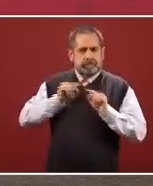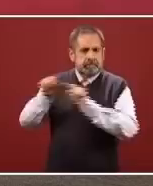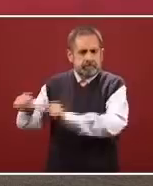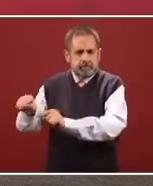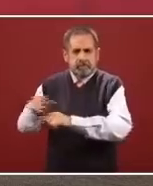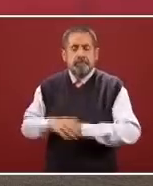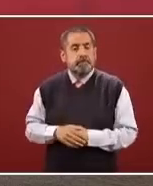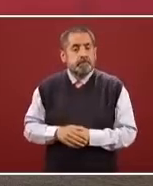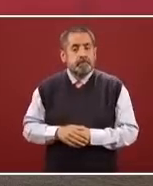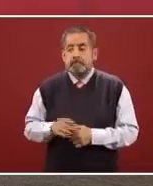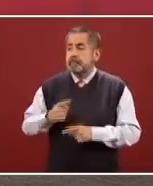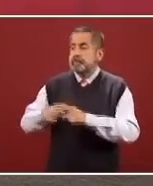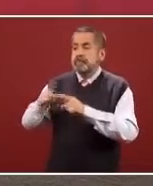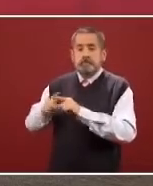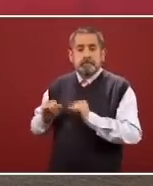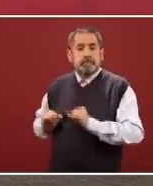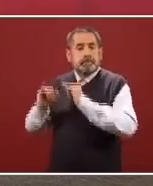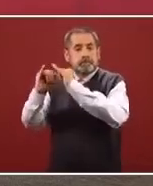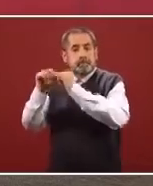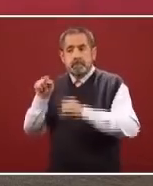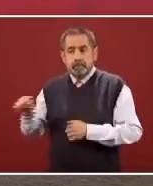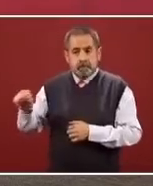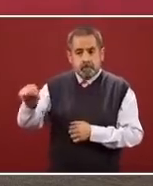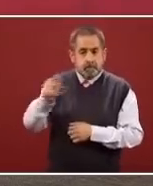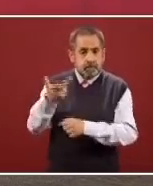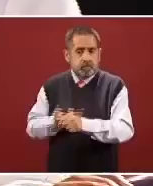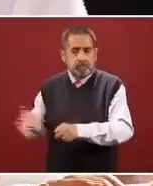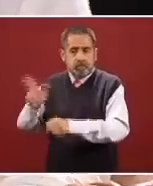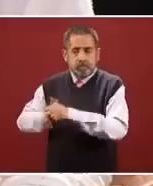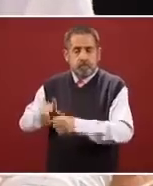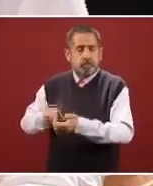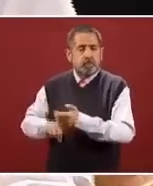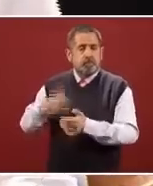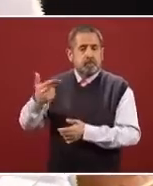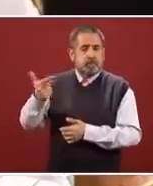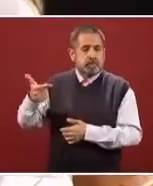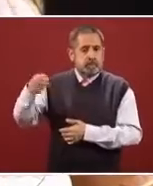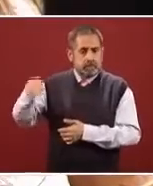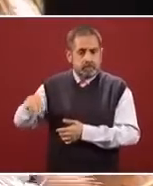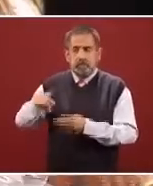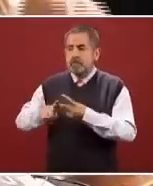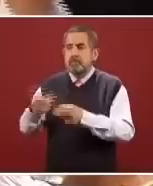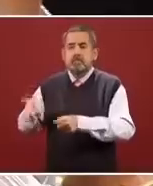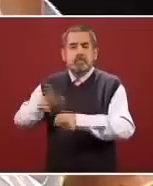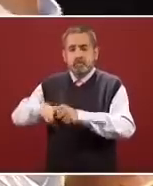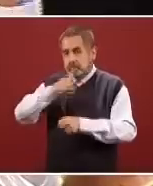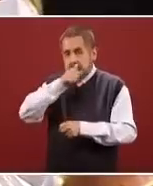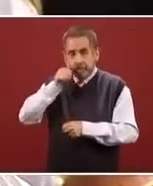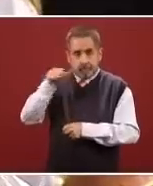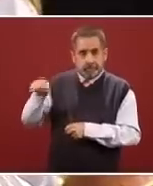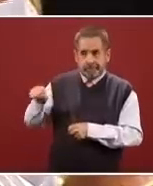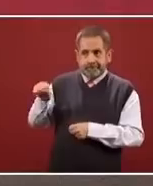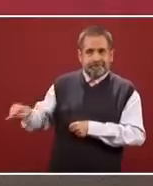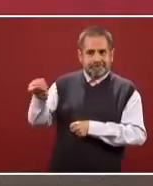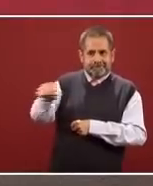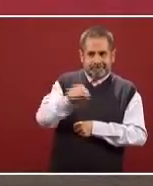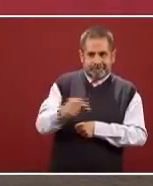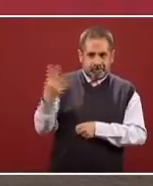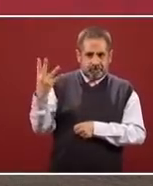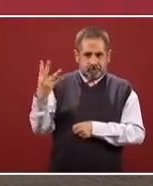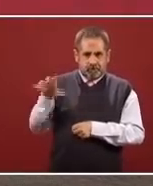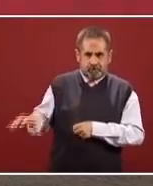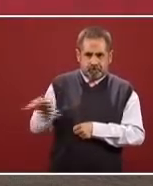enfermería de los Institutos Nacionales de Salud o del Hospital General de México, el Hospital Juárez de México, que serán los cuatro